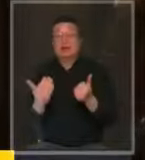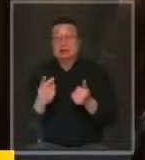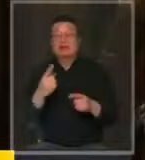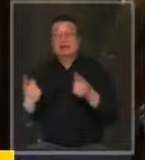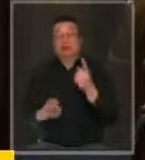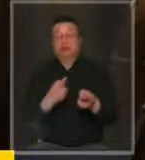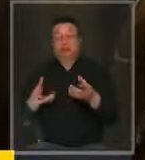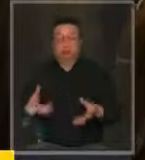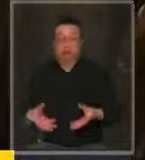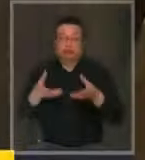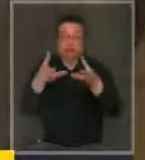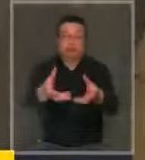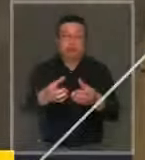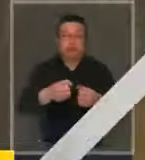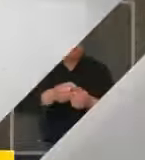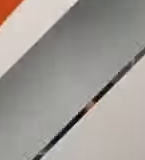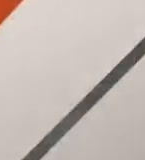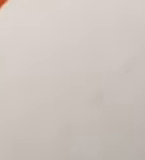generadores.